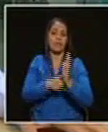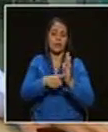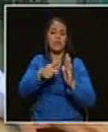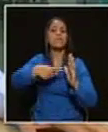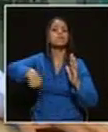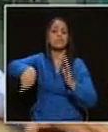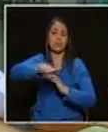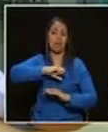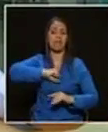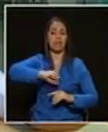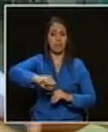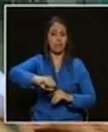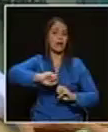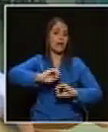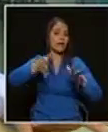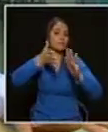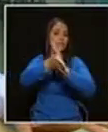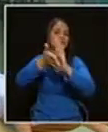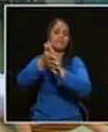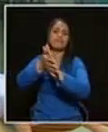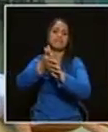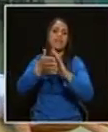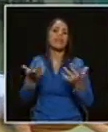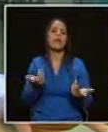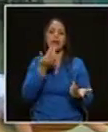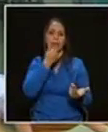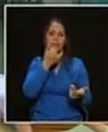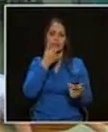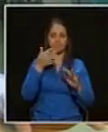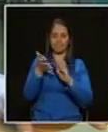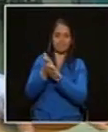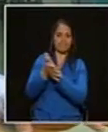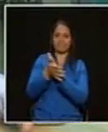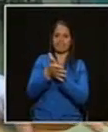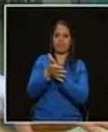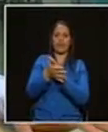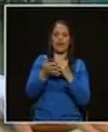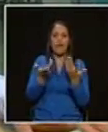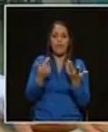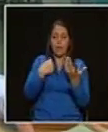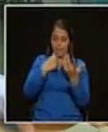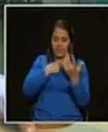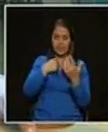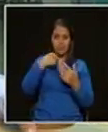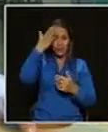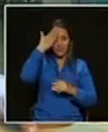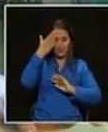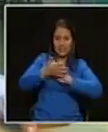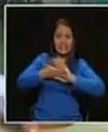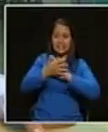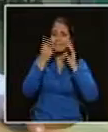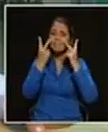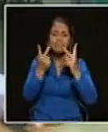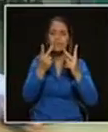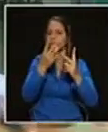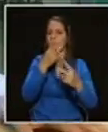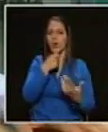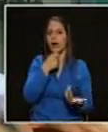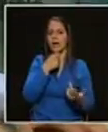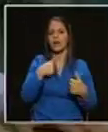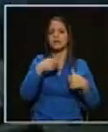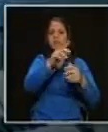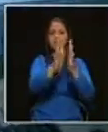estar informados, solo que la información muchas veces no está en los medios que ellos necesitan tener para poder